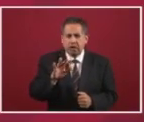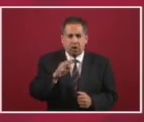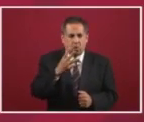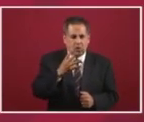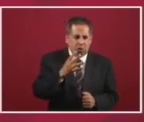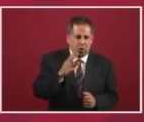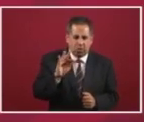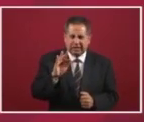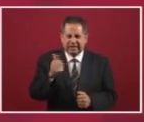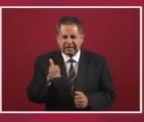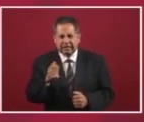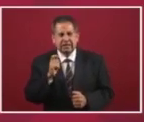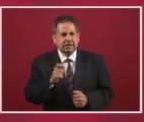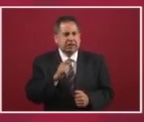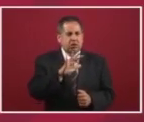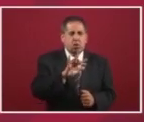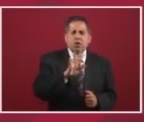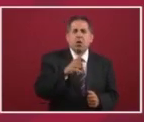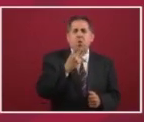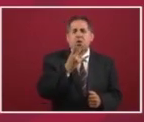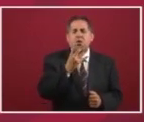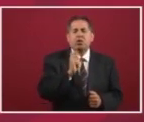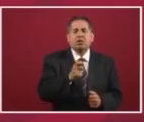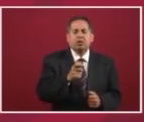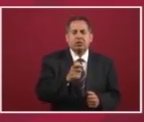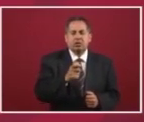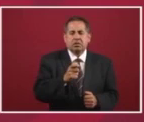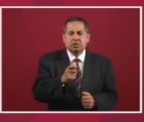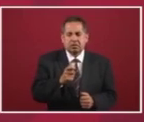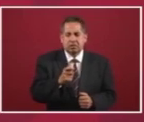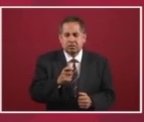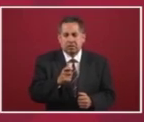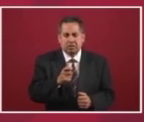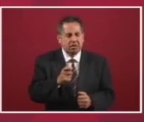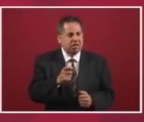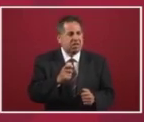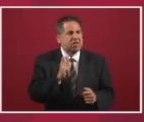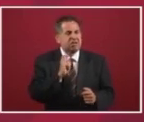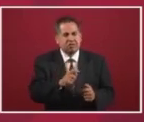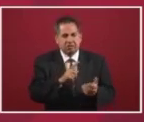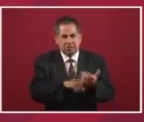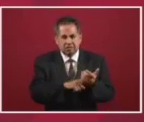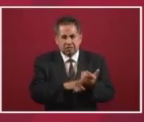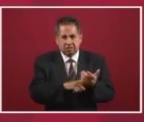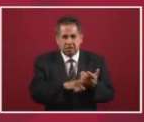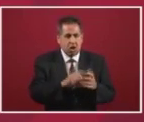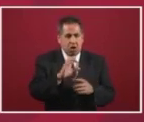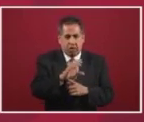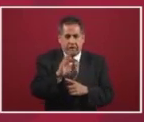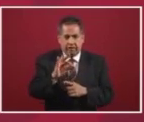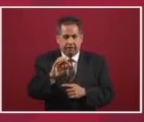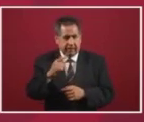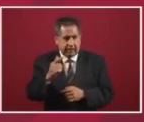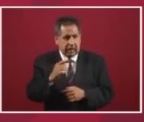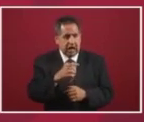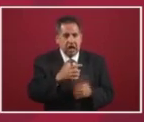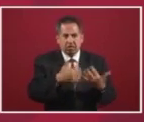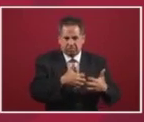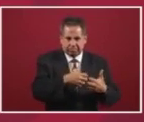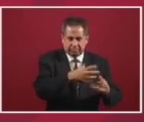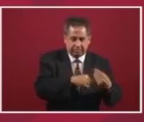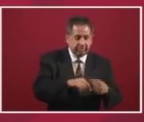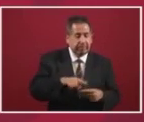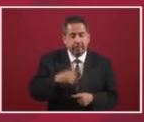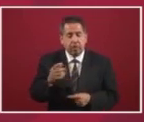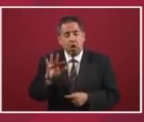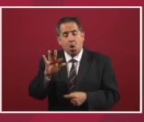54-46, 54 de generación por parte de la Comisión Federal de Electricidad y